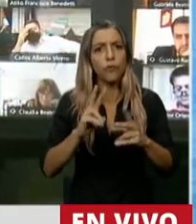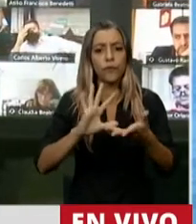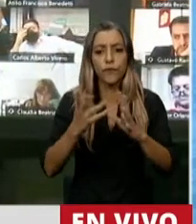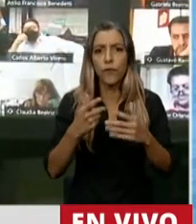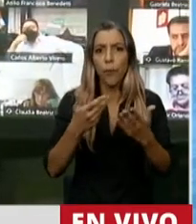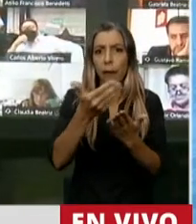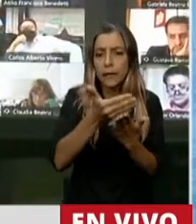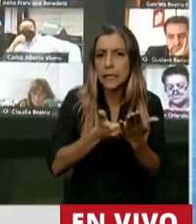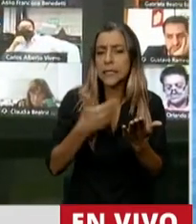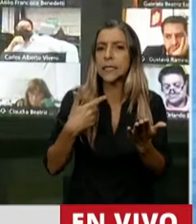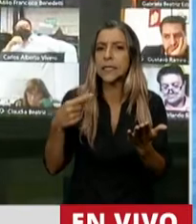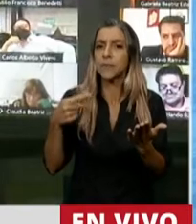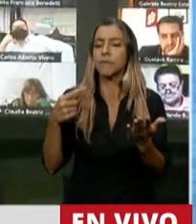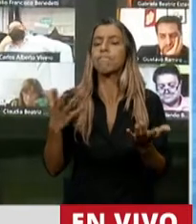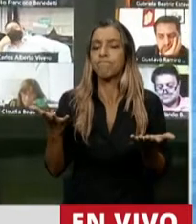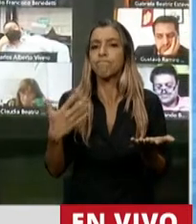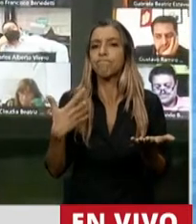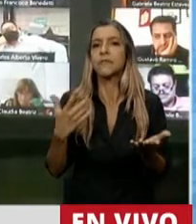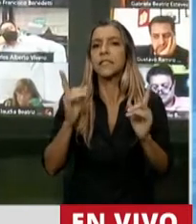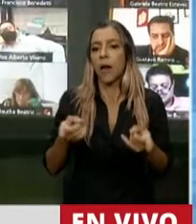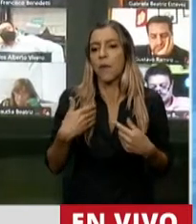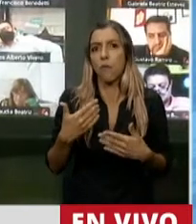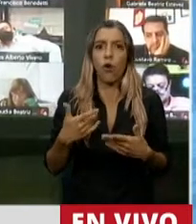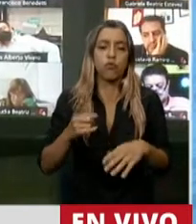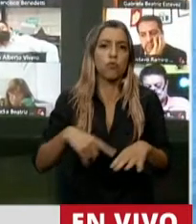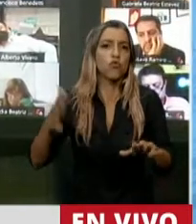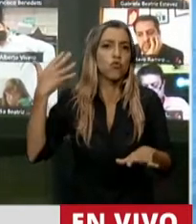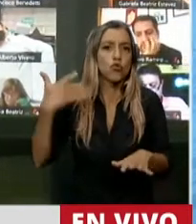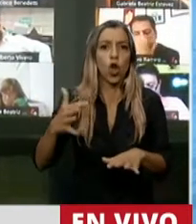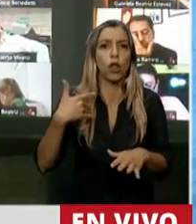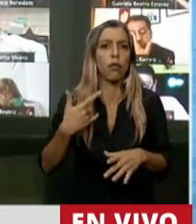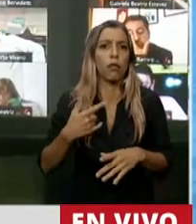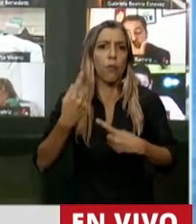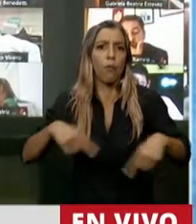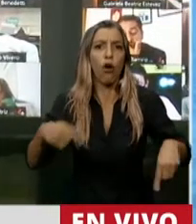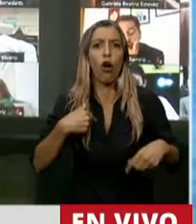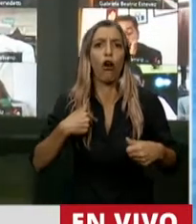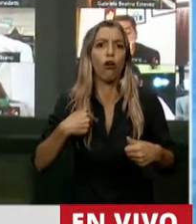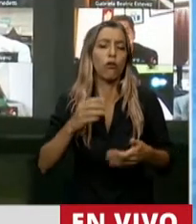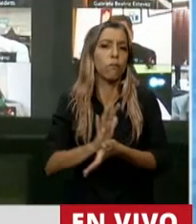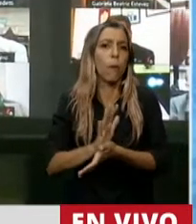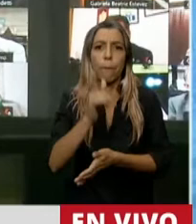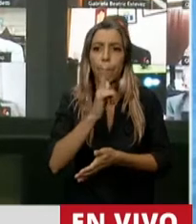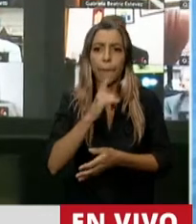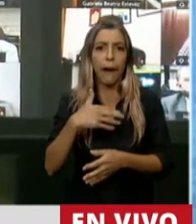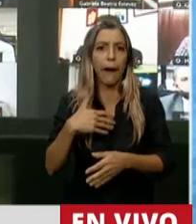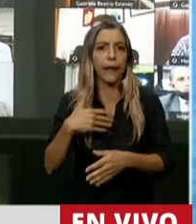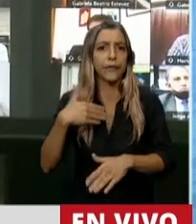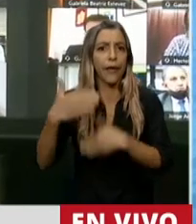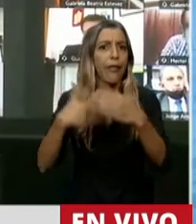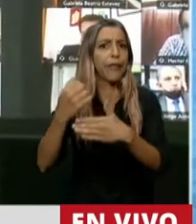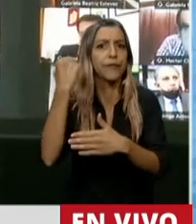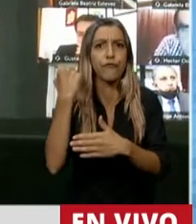asimetrías que durante mucho tiempo atentaron contra el desarrollo económico de la República Argentina,